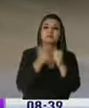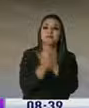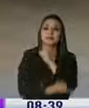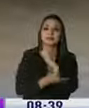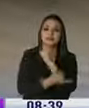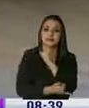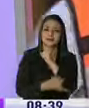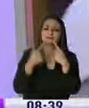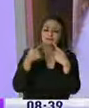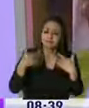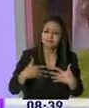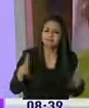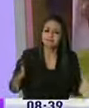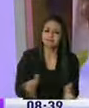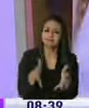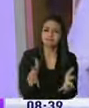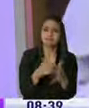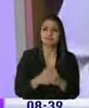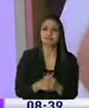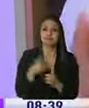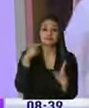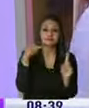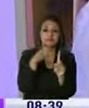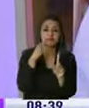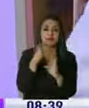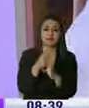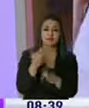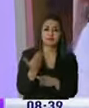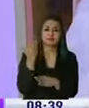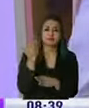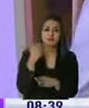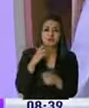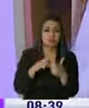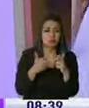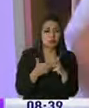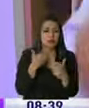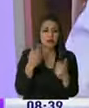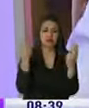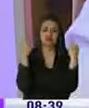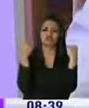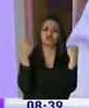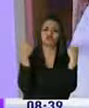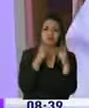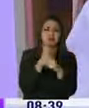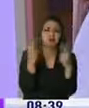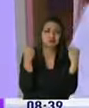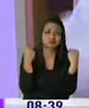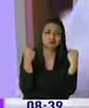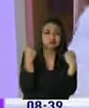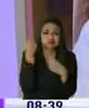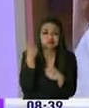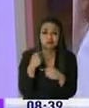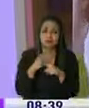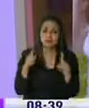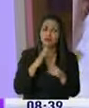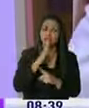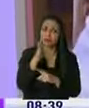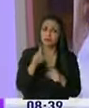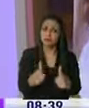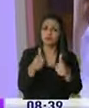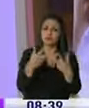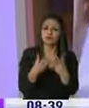de perseverancia. En muchas ocasiones uno suele rendirse cuando le va mal en algo, pero créanme que siempre hay una puerta que se abre.